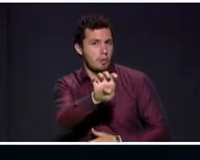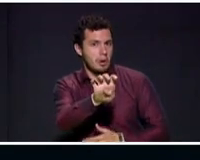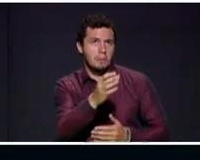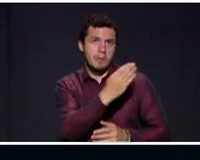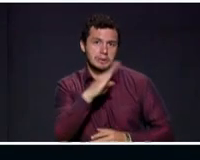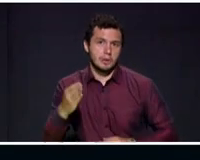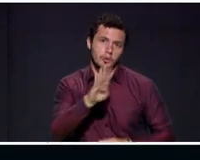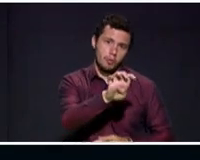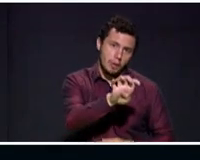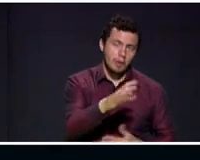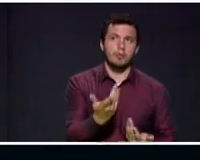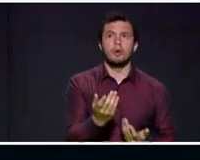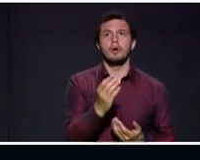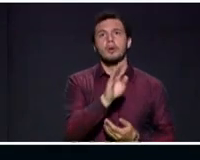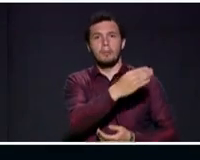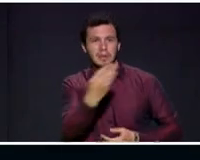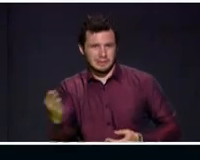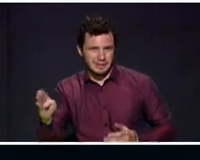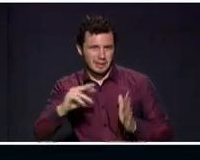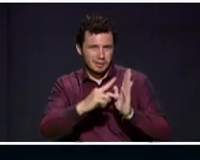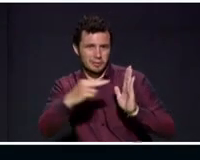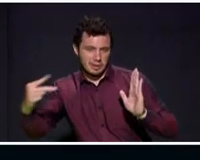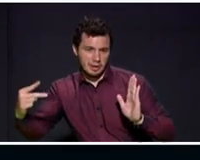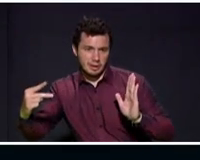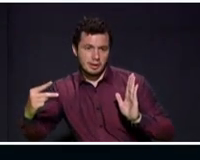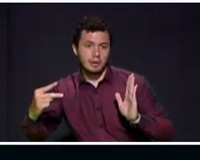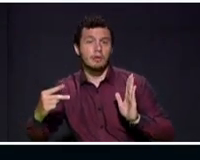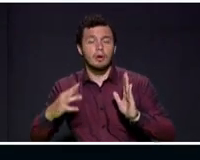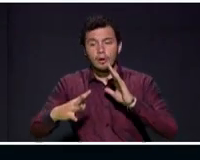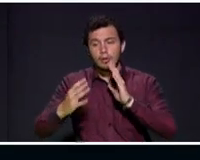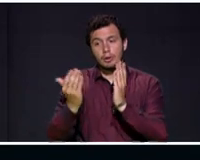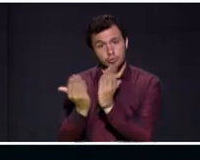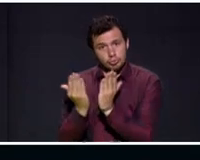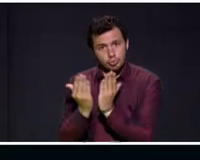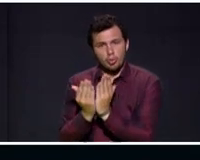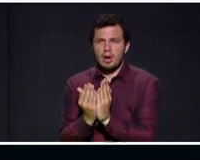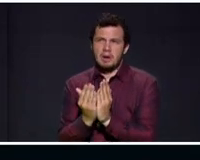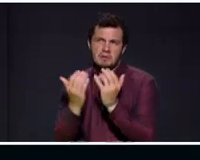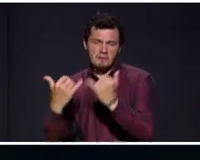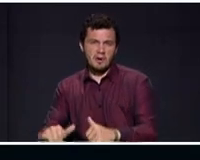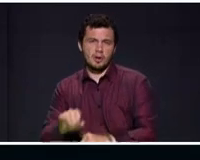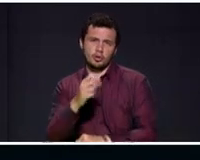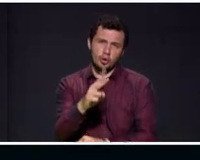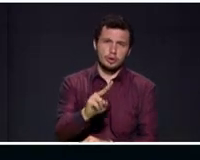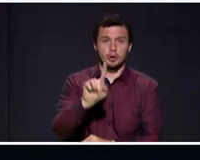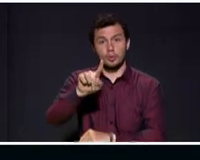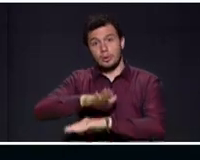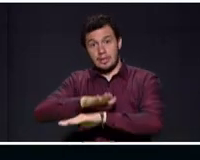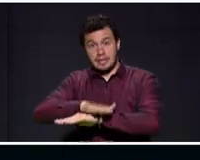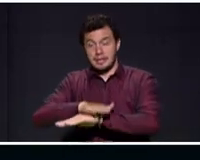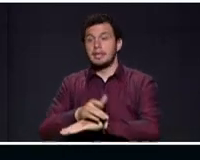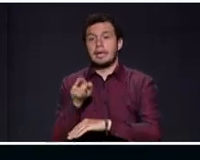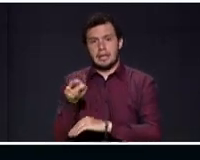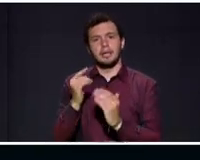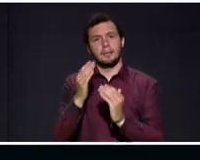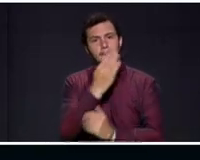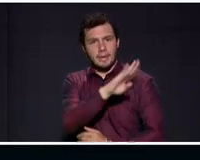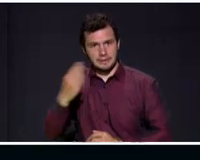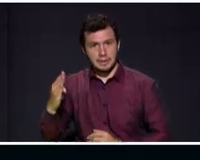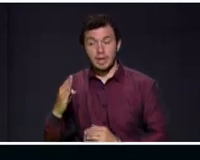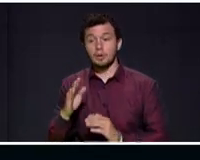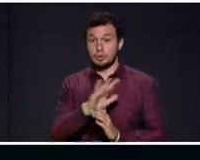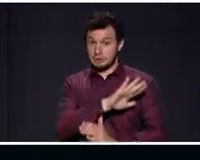técnico que estudien hasta las 12 1 de la tarde en esa educación de bachillerato y a partir de